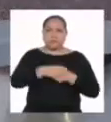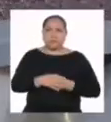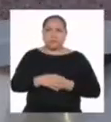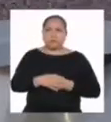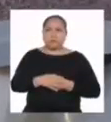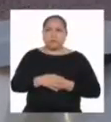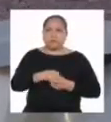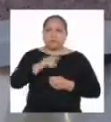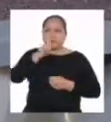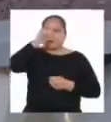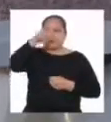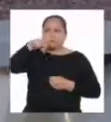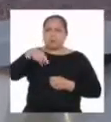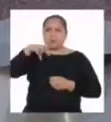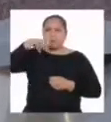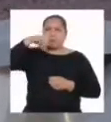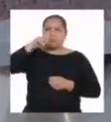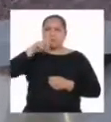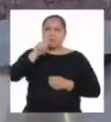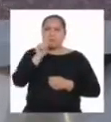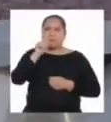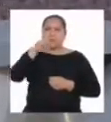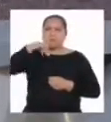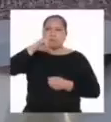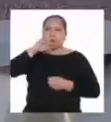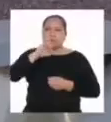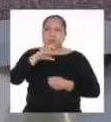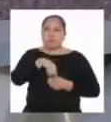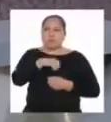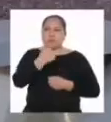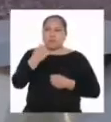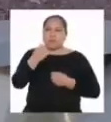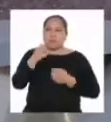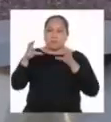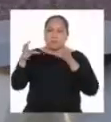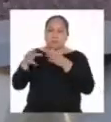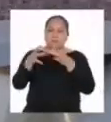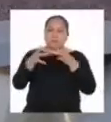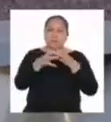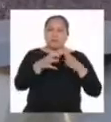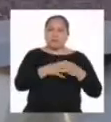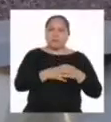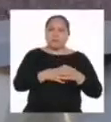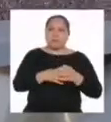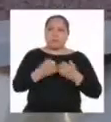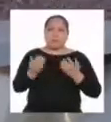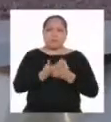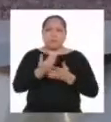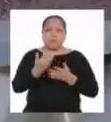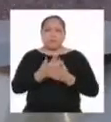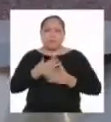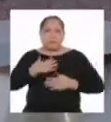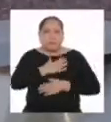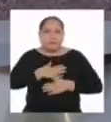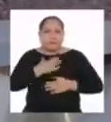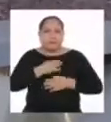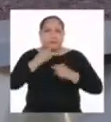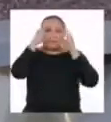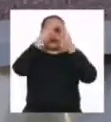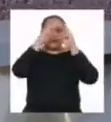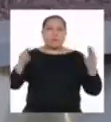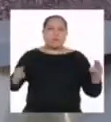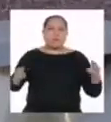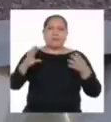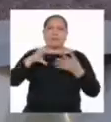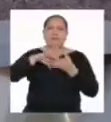El cóndor, la pava aliblanca y el tapir, entre otras especies, son la nueva atracción de miles de peruanas y peruanos en el Museo